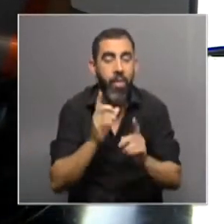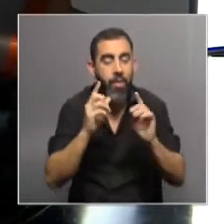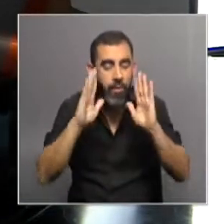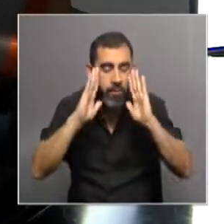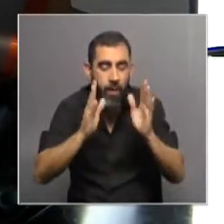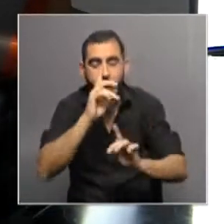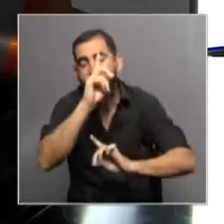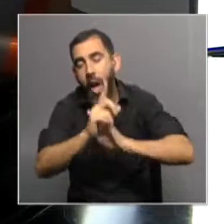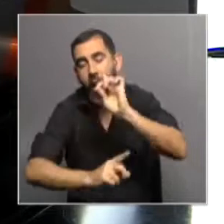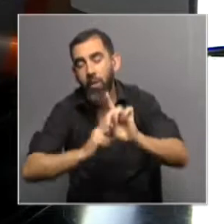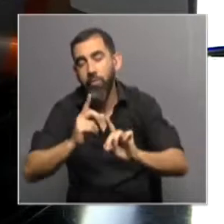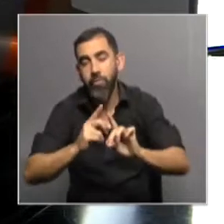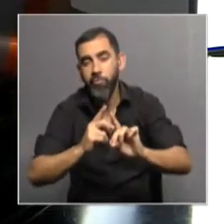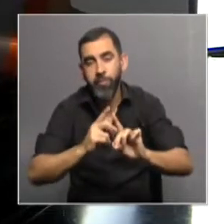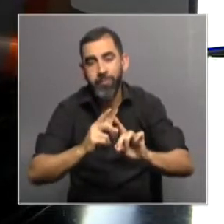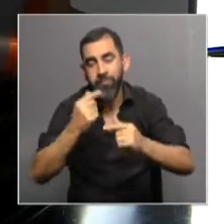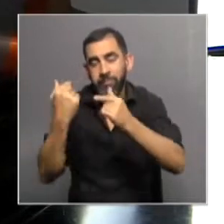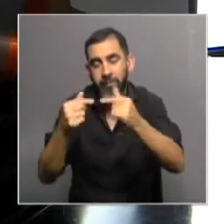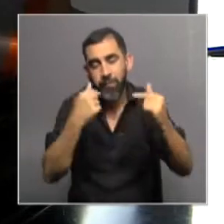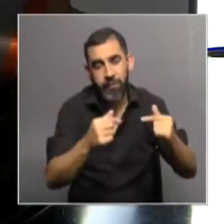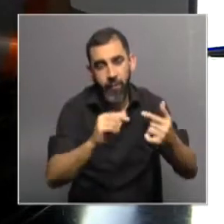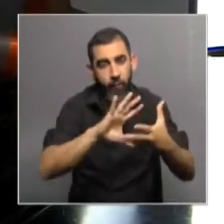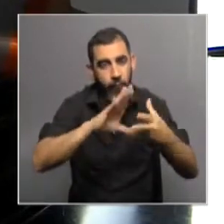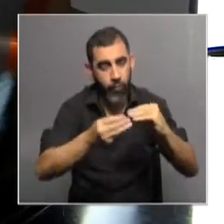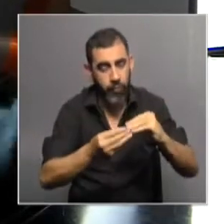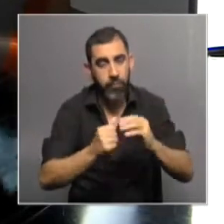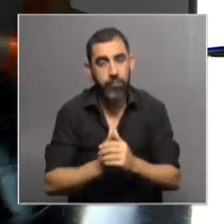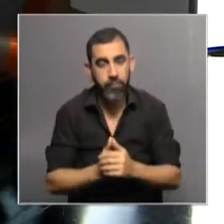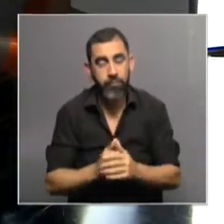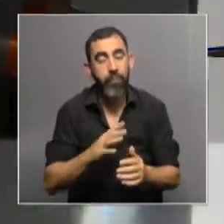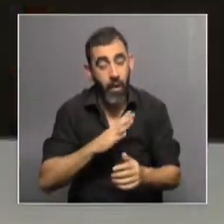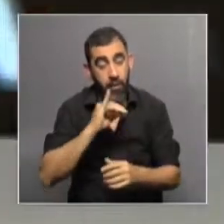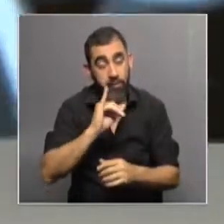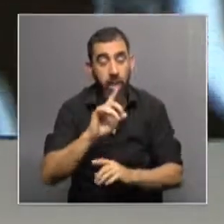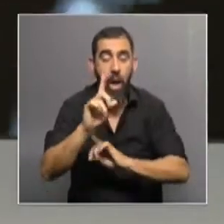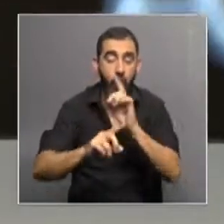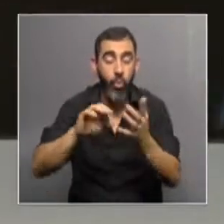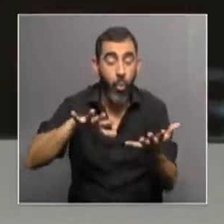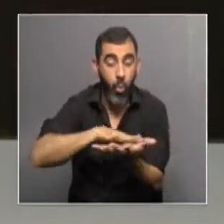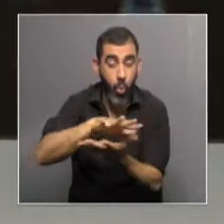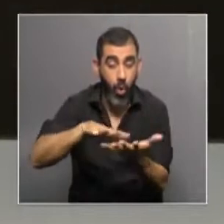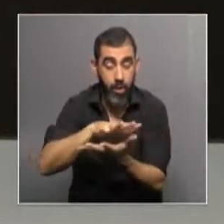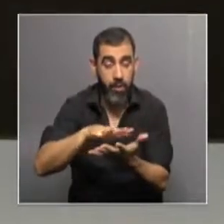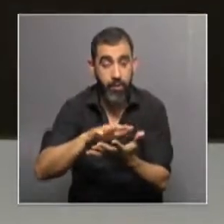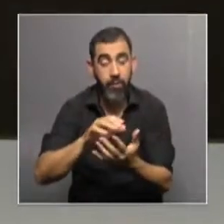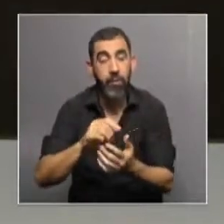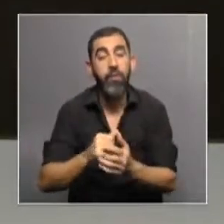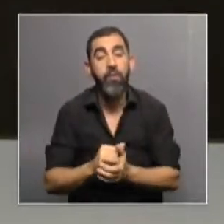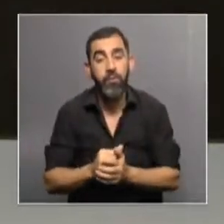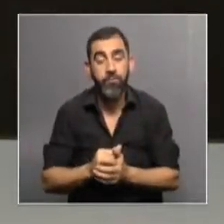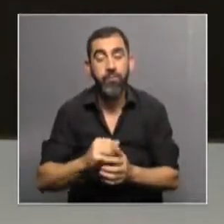con determinadas claves diferenciales. Eso existe, hay lo que se llaman en algunos lugares, pero eso son a base de investigaciones,